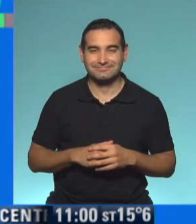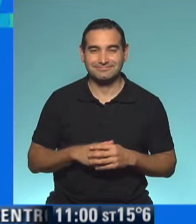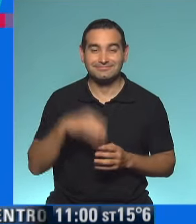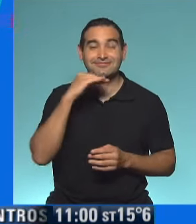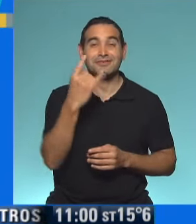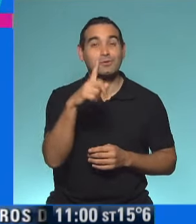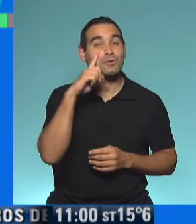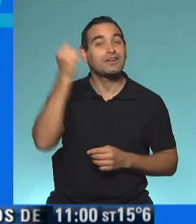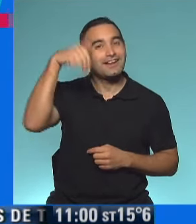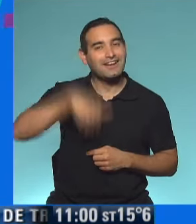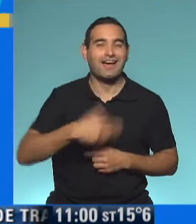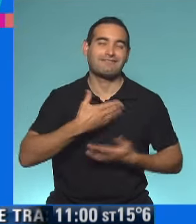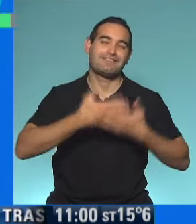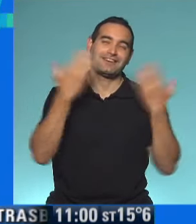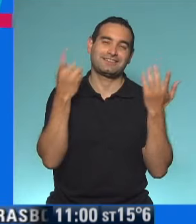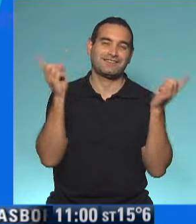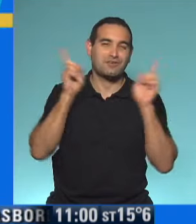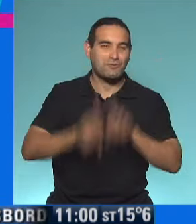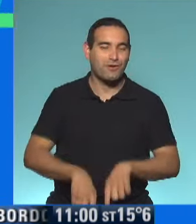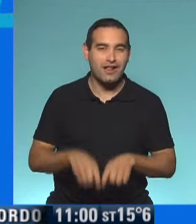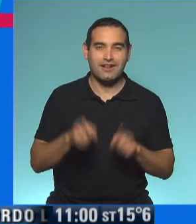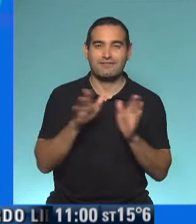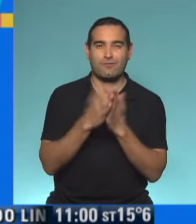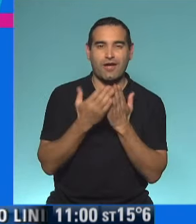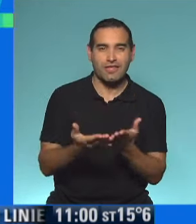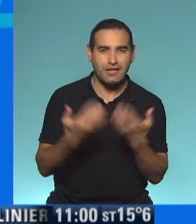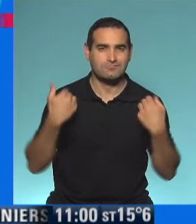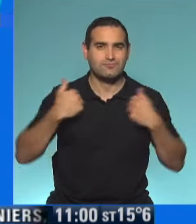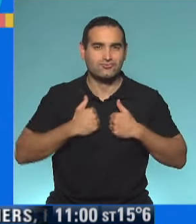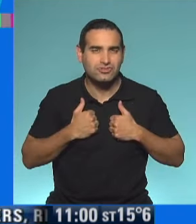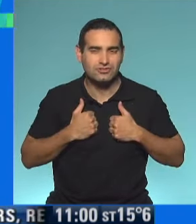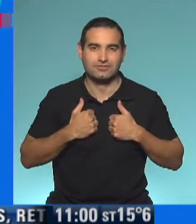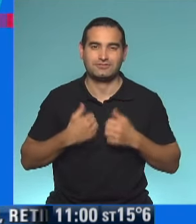Julián, felices de volver. Mochila, cuaderno.